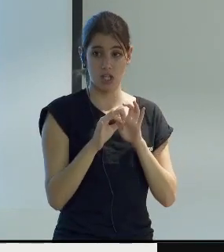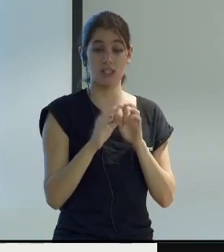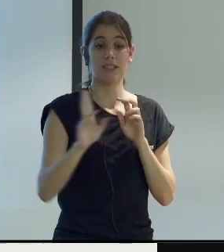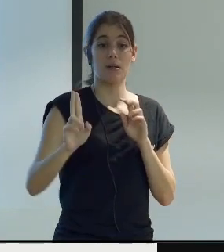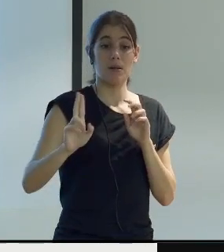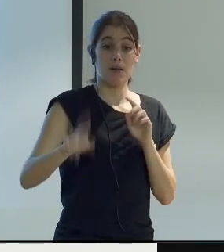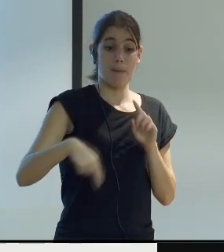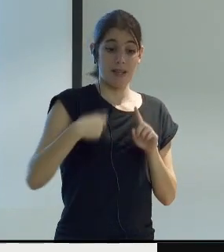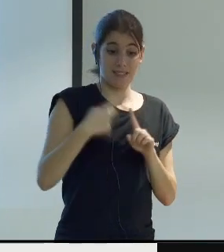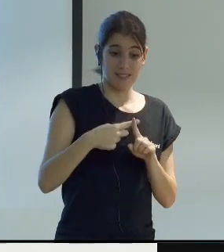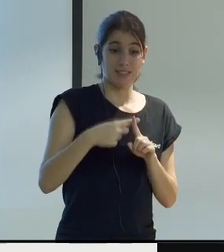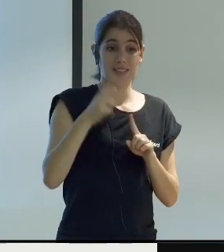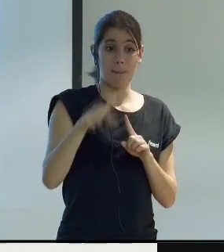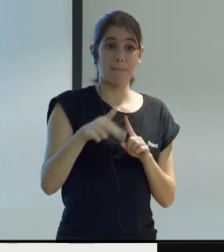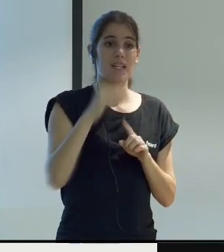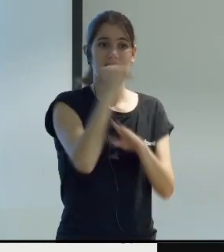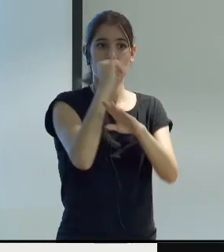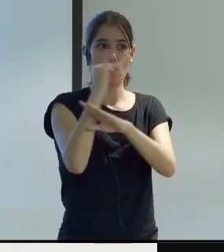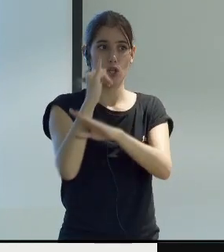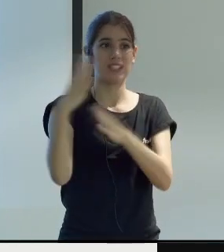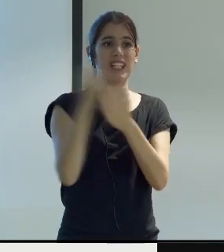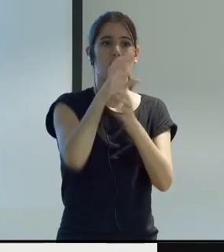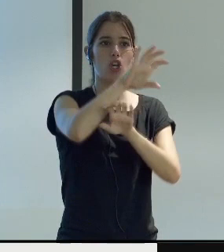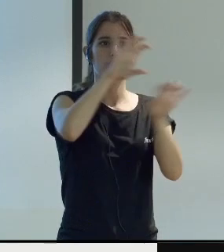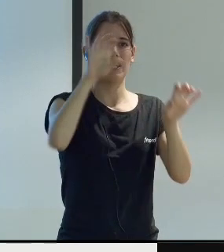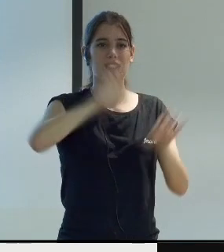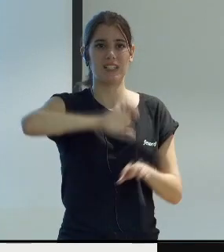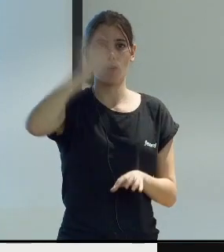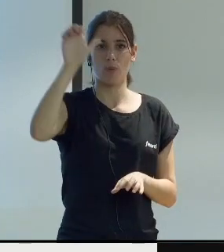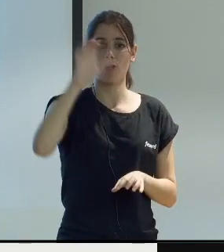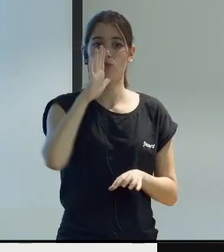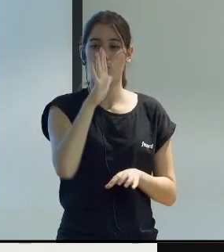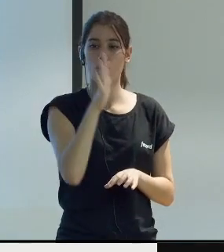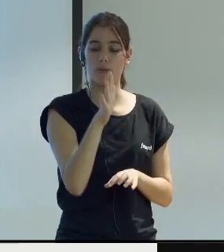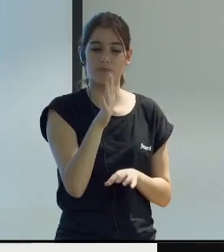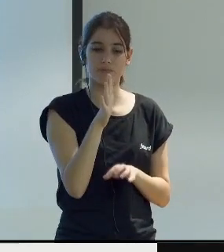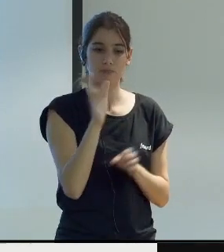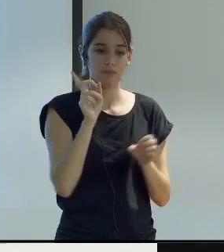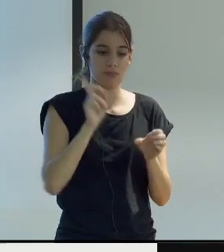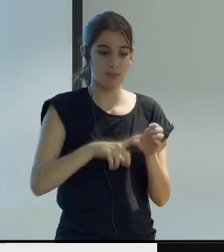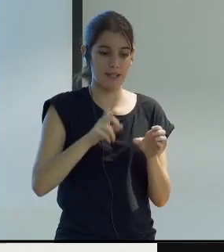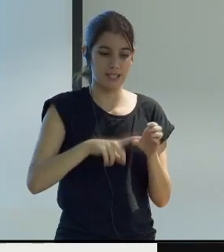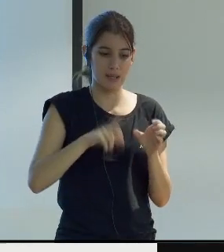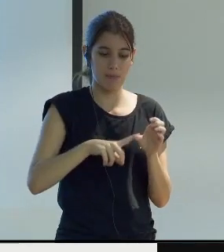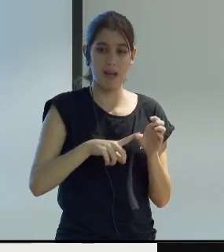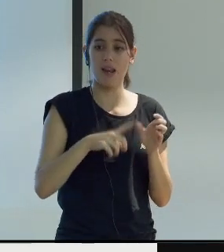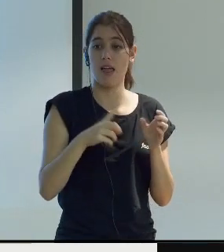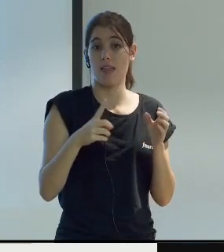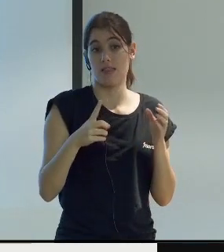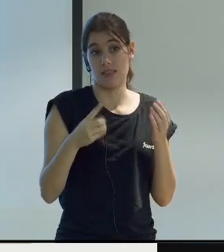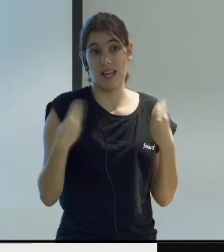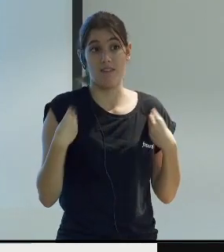las instituciones en todos los países europeos para que participen en la vida europea de la